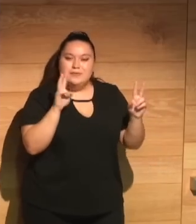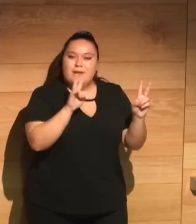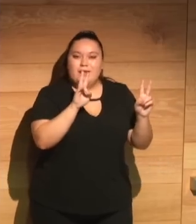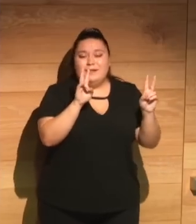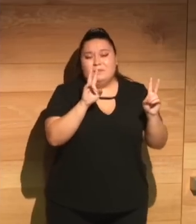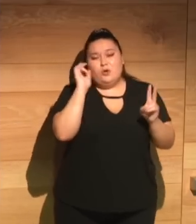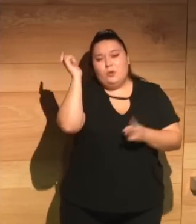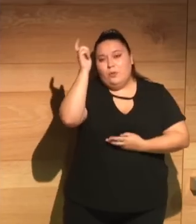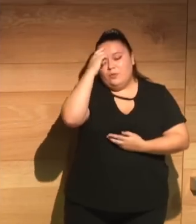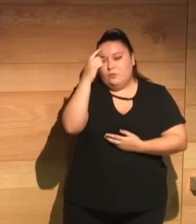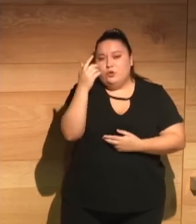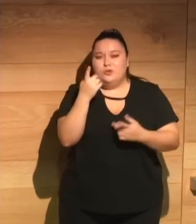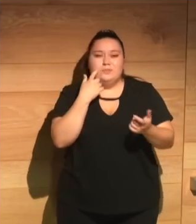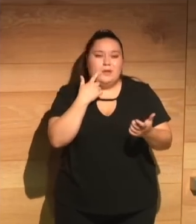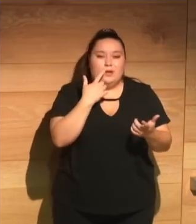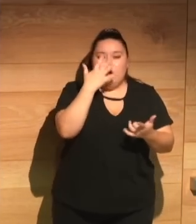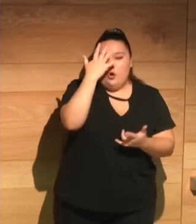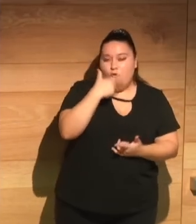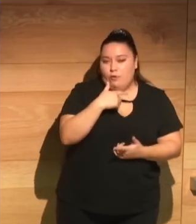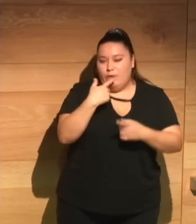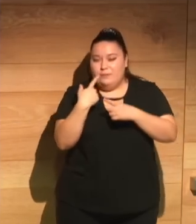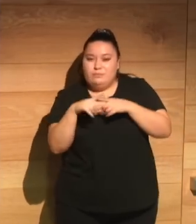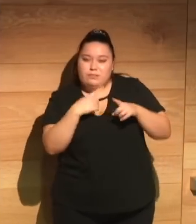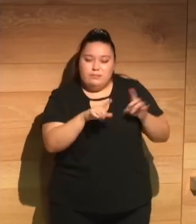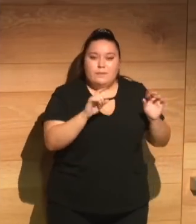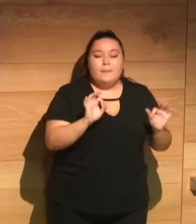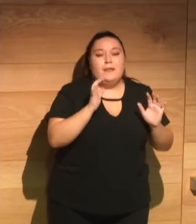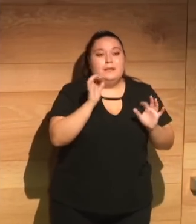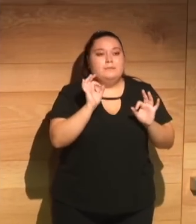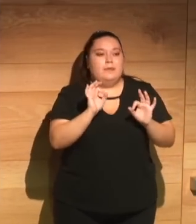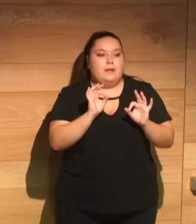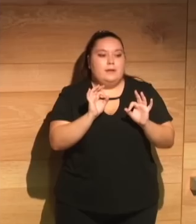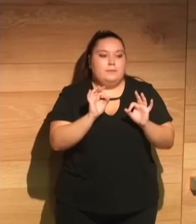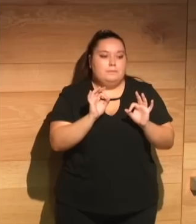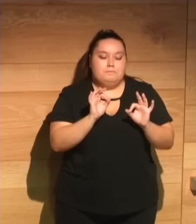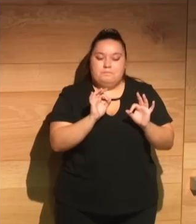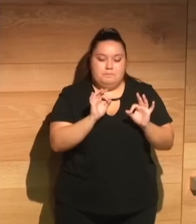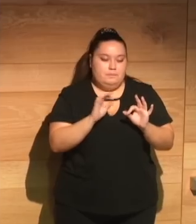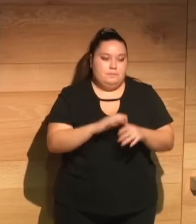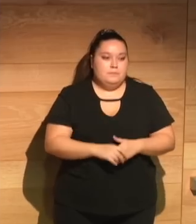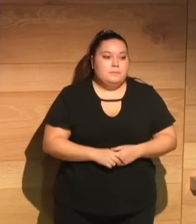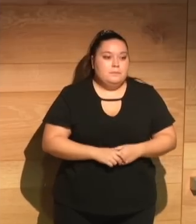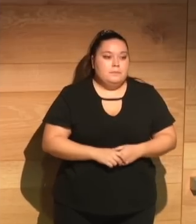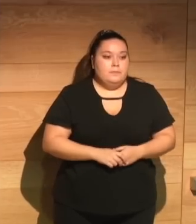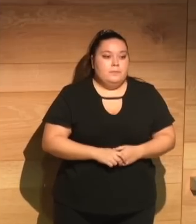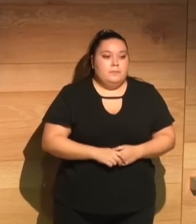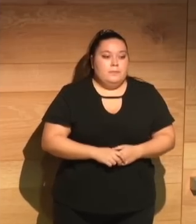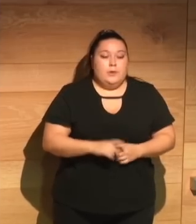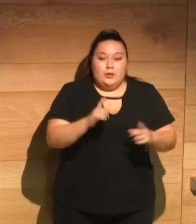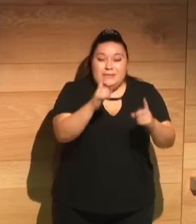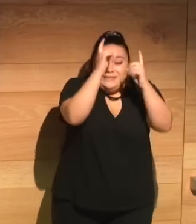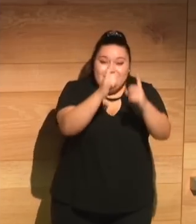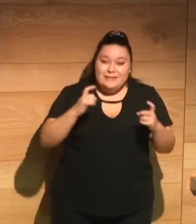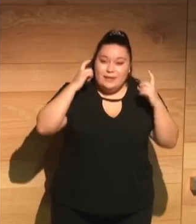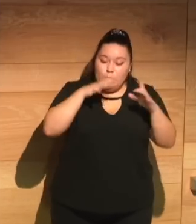Es muy impactante la famosa Capilla Sixtina del Magdaleniense. Pero esa intención